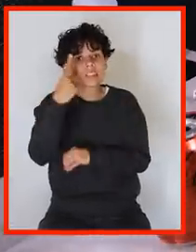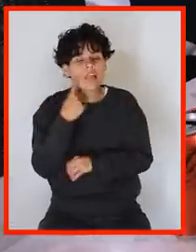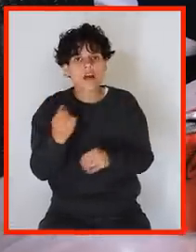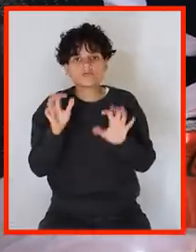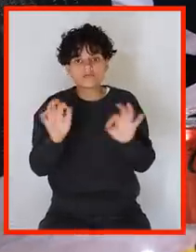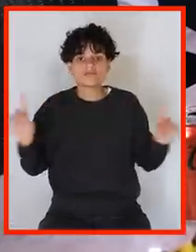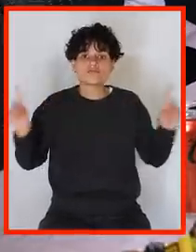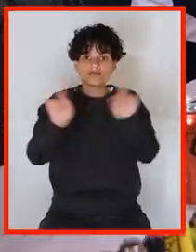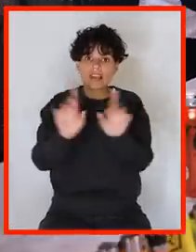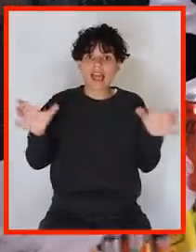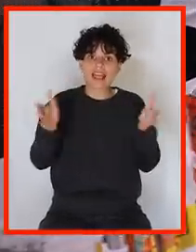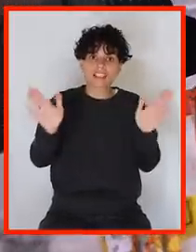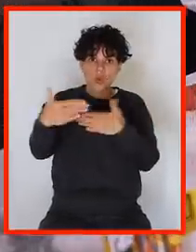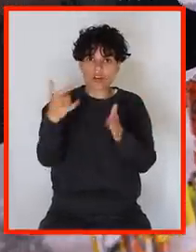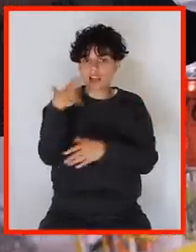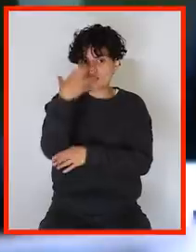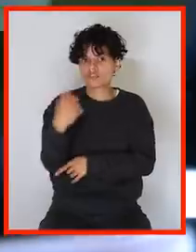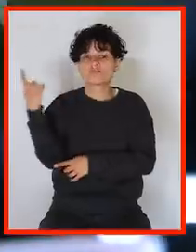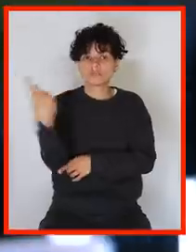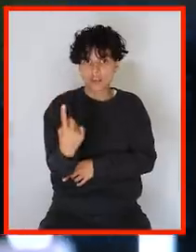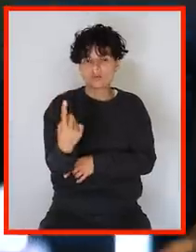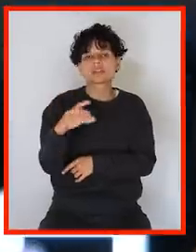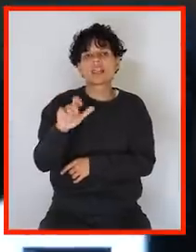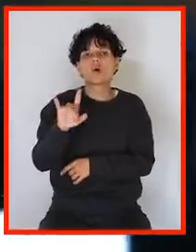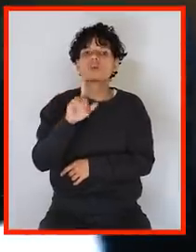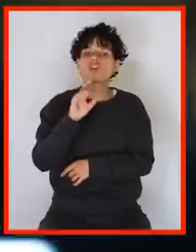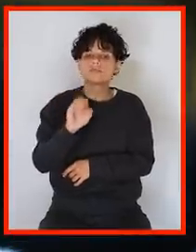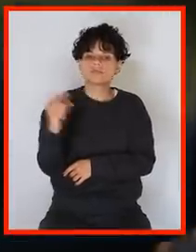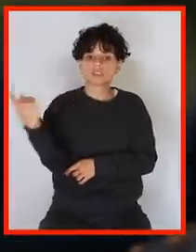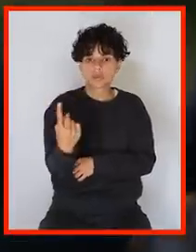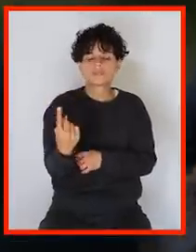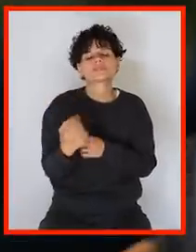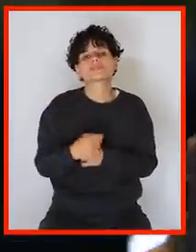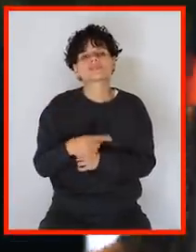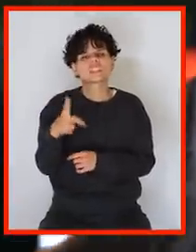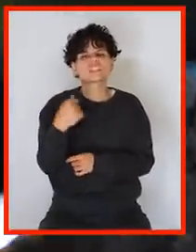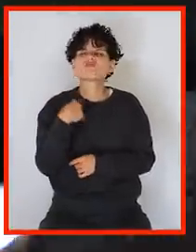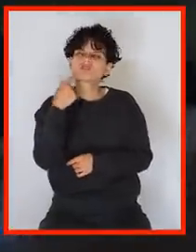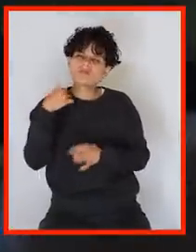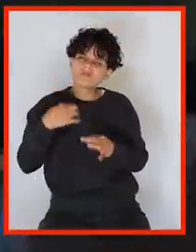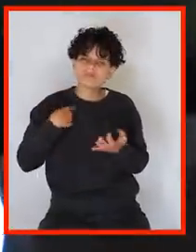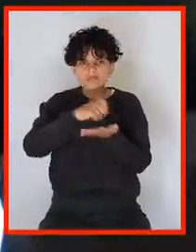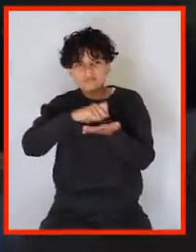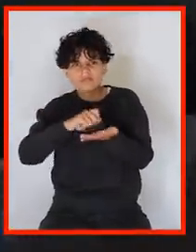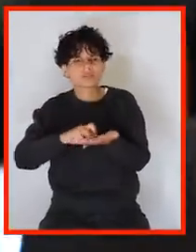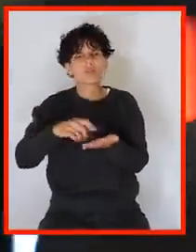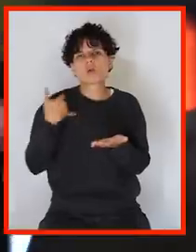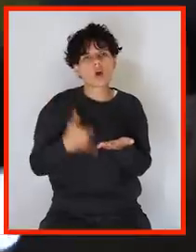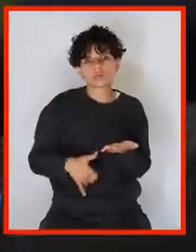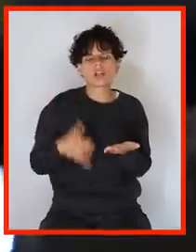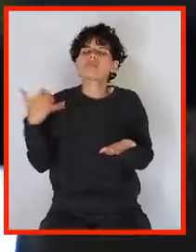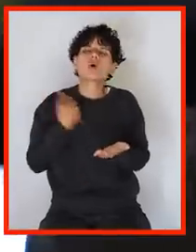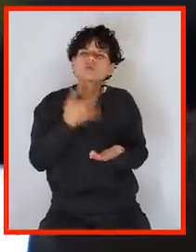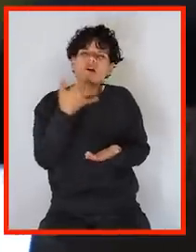el estudio. El Claudio llegó, todo. Me dijo... Puta, yo no soy como... Muy compositor, así, pero me gusta